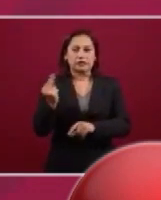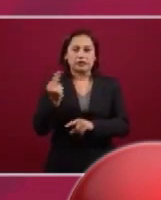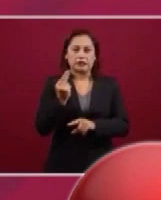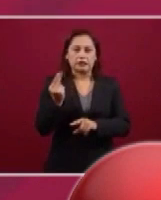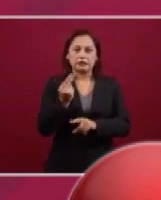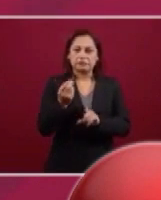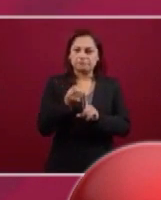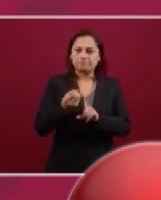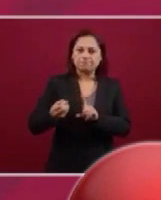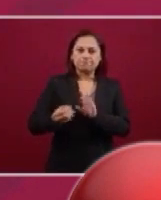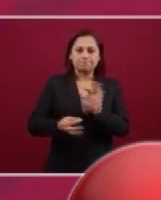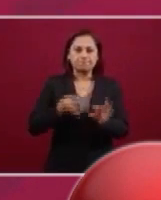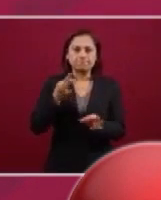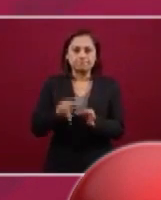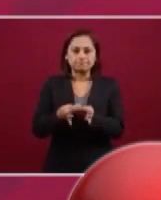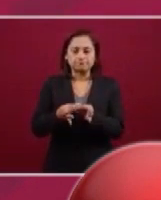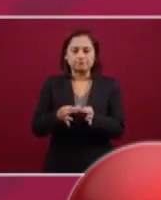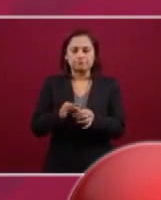Creo que